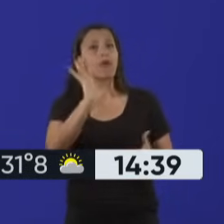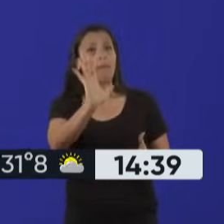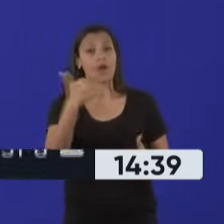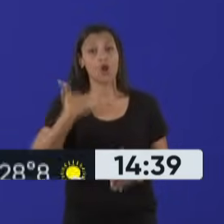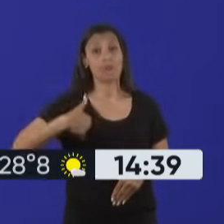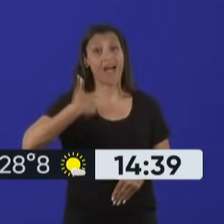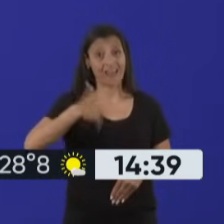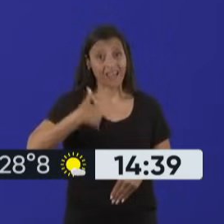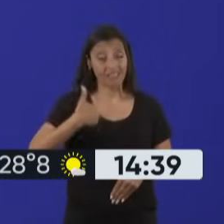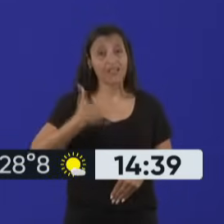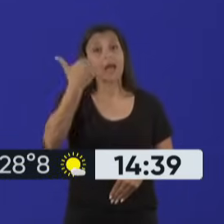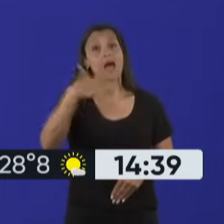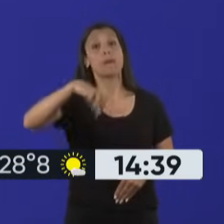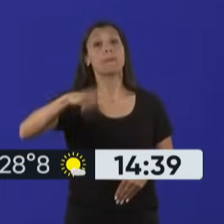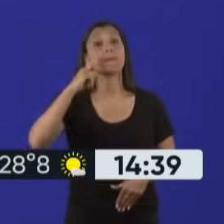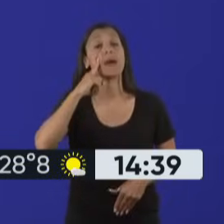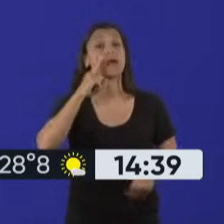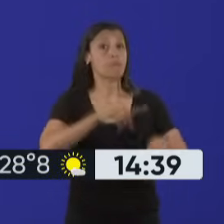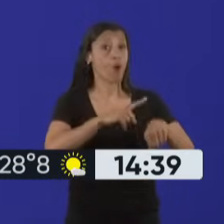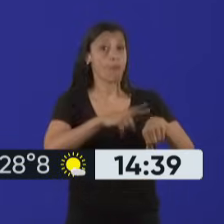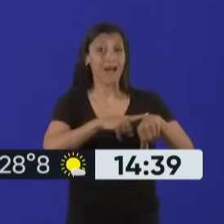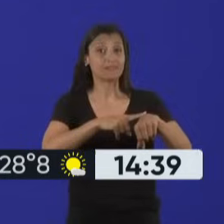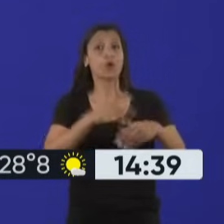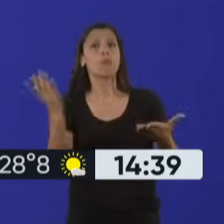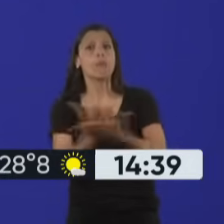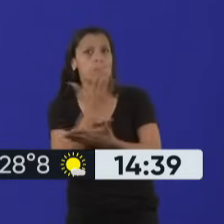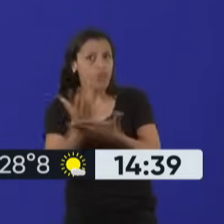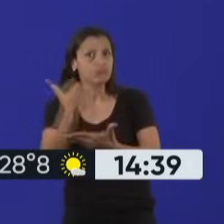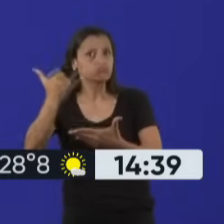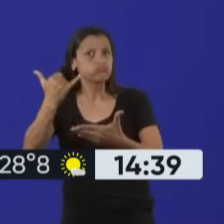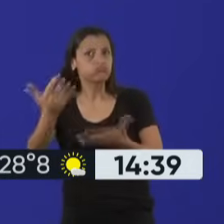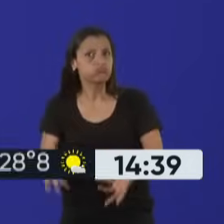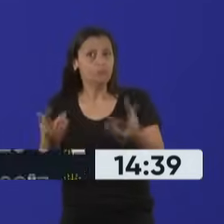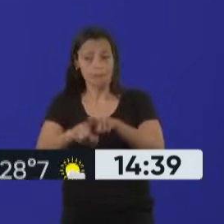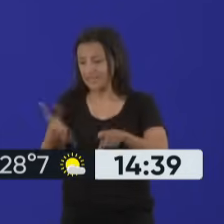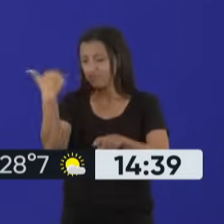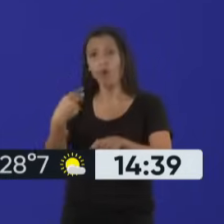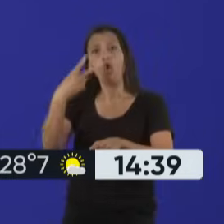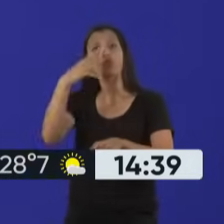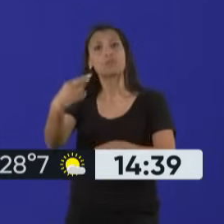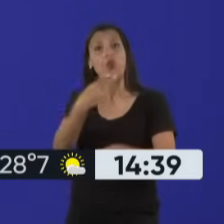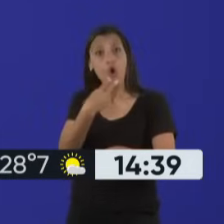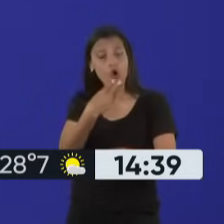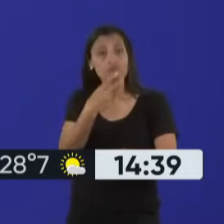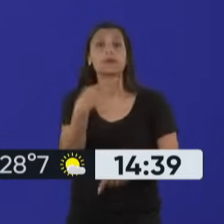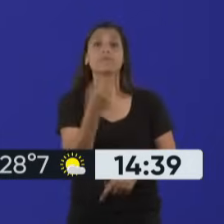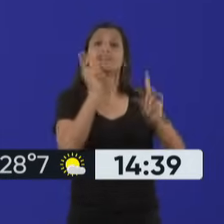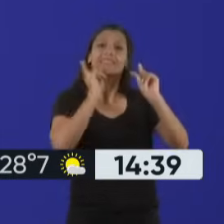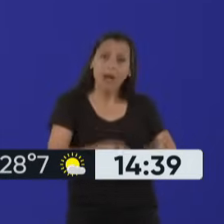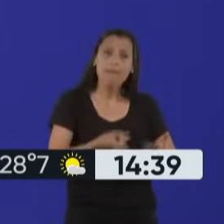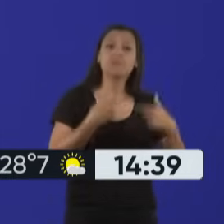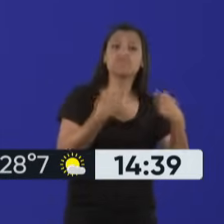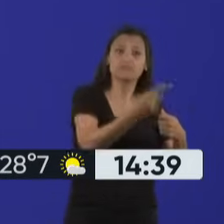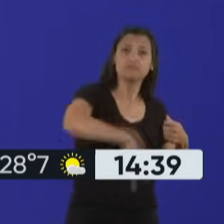el PBI hoy en niveles máximos de producción, o sea, en línea con los que teníamos en el 2011. Tenemos los niveles de consumo en